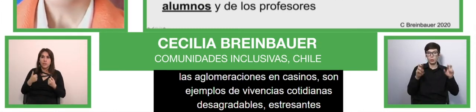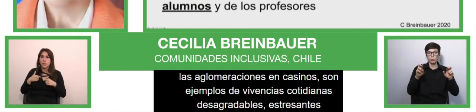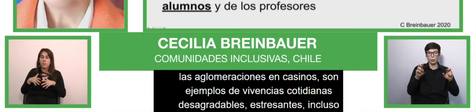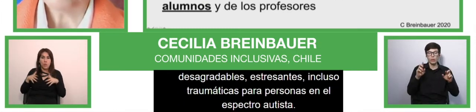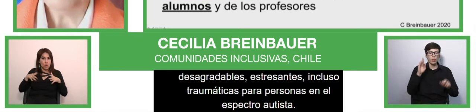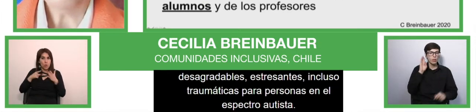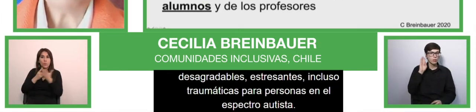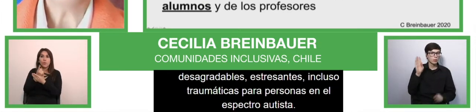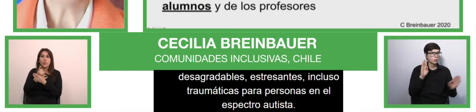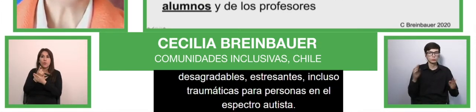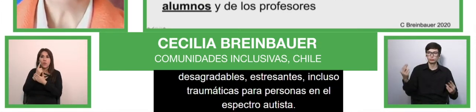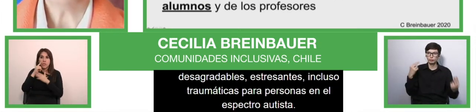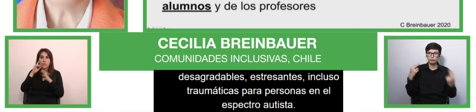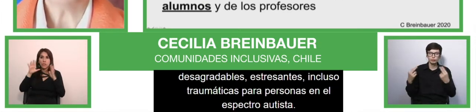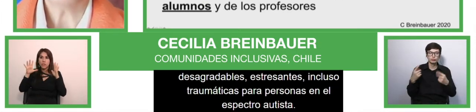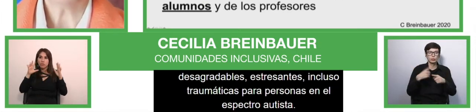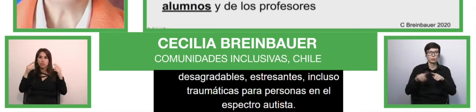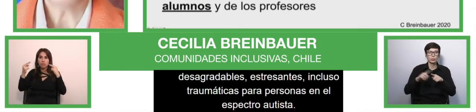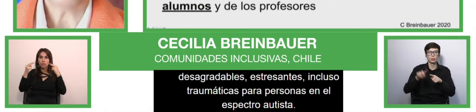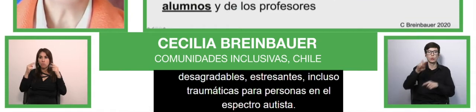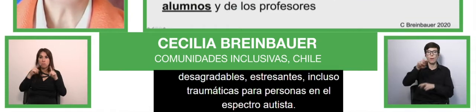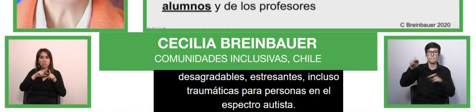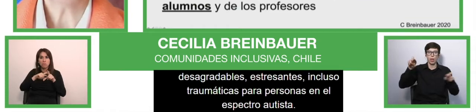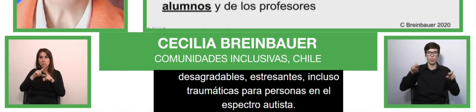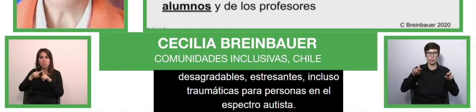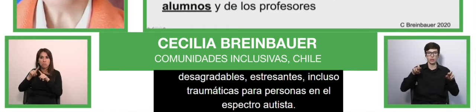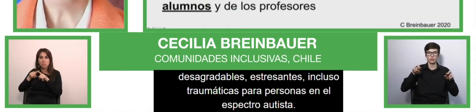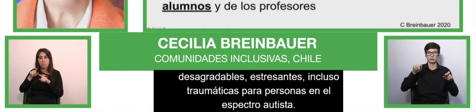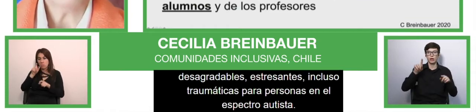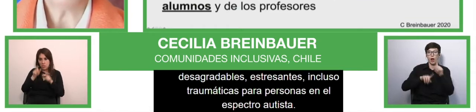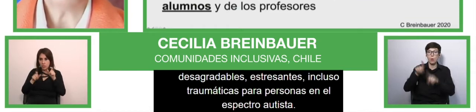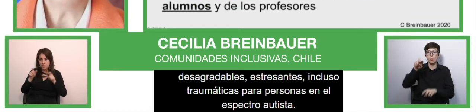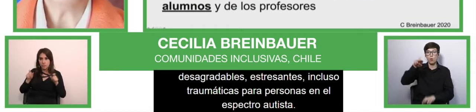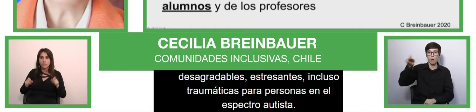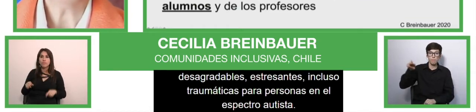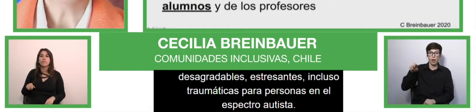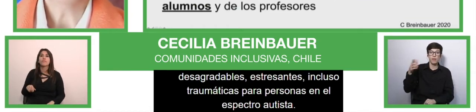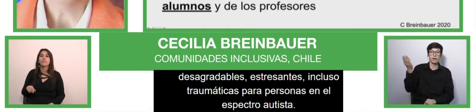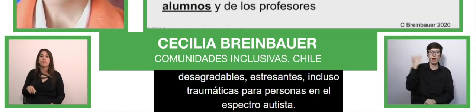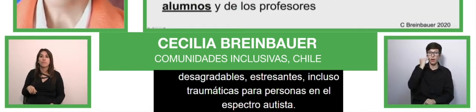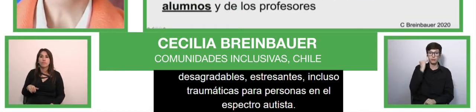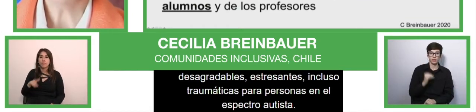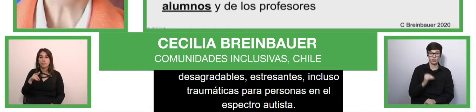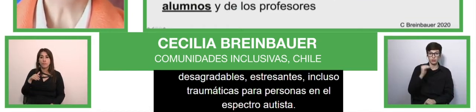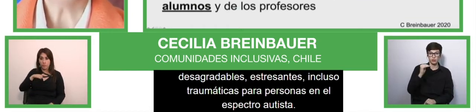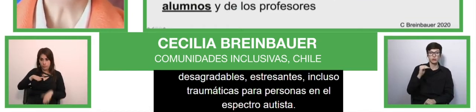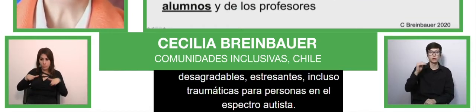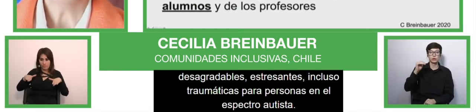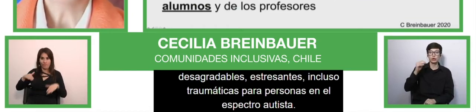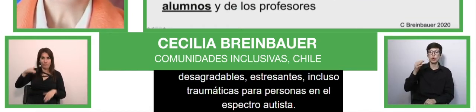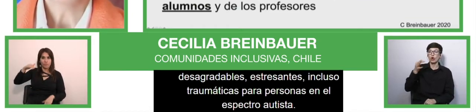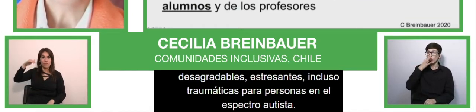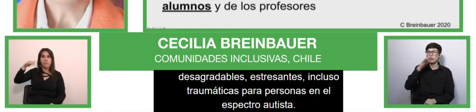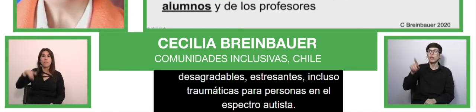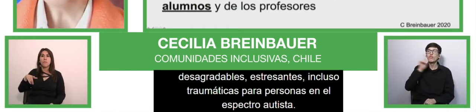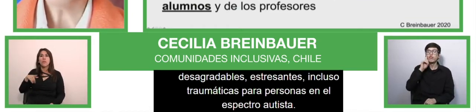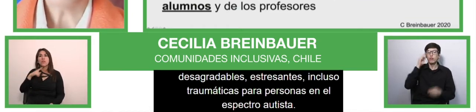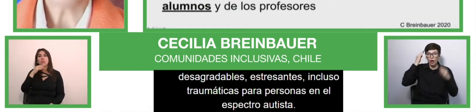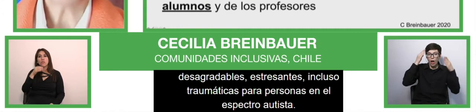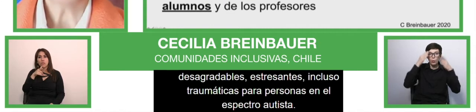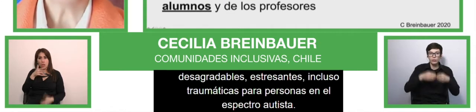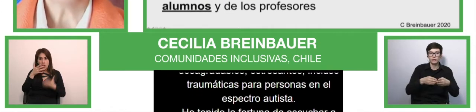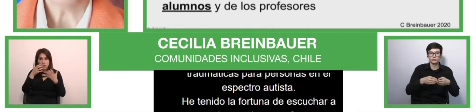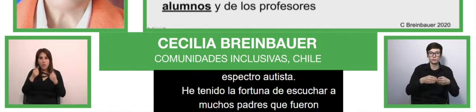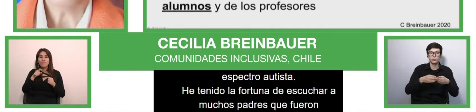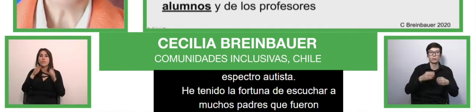padres incluido padres que fueron diagnosticados cuando niños o en su adultez en el espectro autista o con